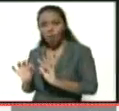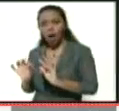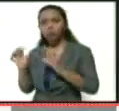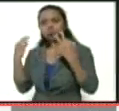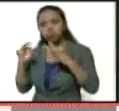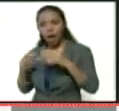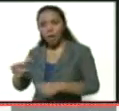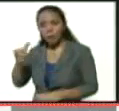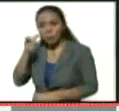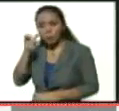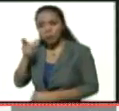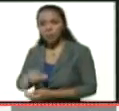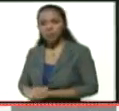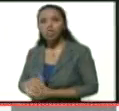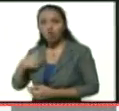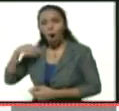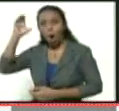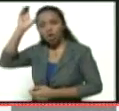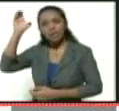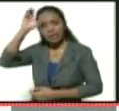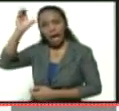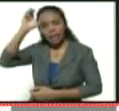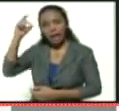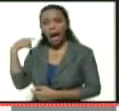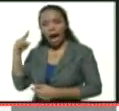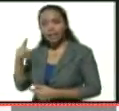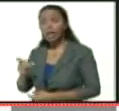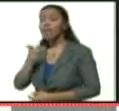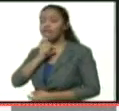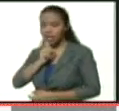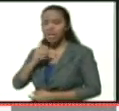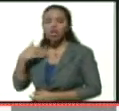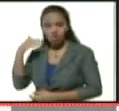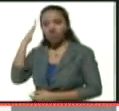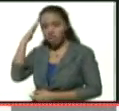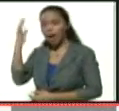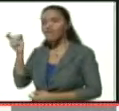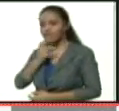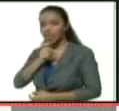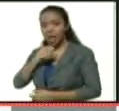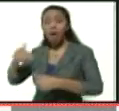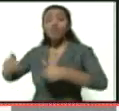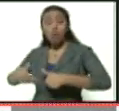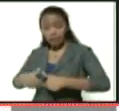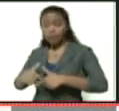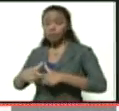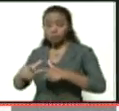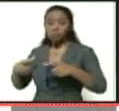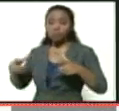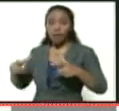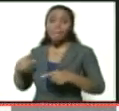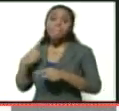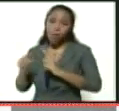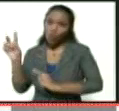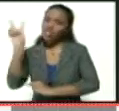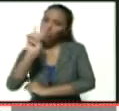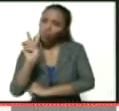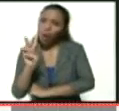y vigilada. Estoy consciente de que es difícil, estoy consciente de que es un esfuerzo tremendo, pero